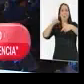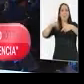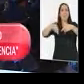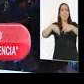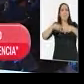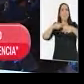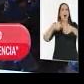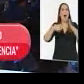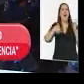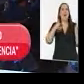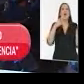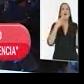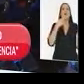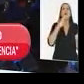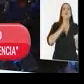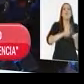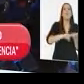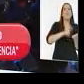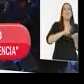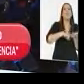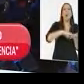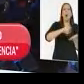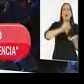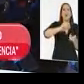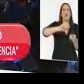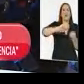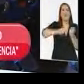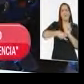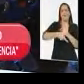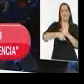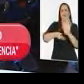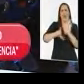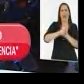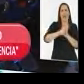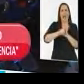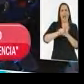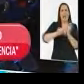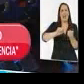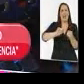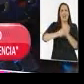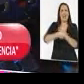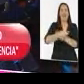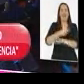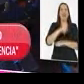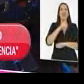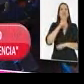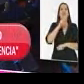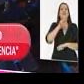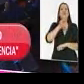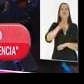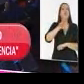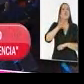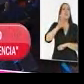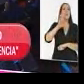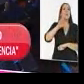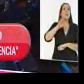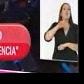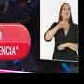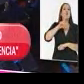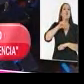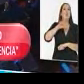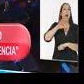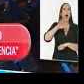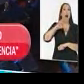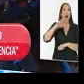que llegar a trabajar en ese horario, porque ellos tienen otros que trabajan para ellos y son los que tienen que llegar a esa hora. Y a veces que eso los muestra